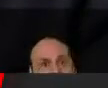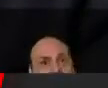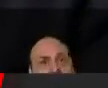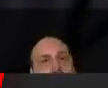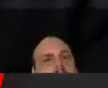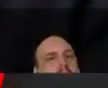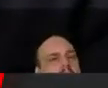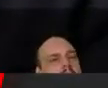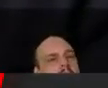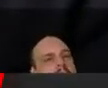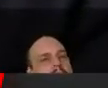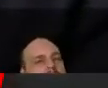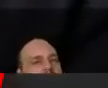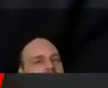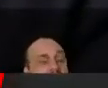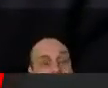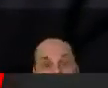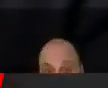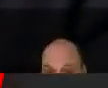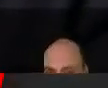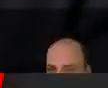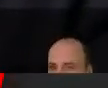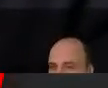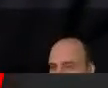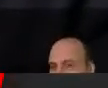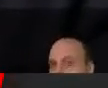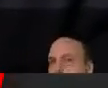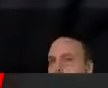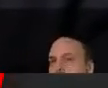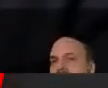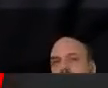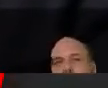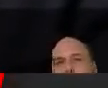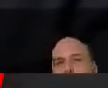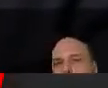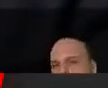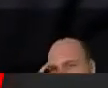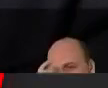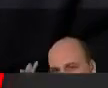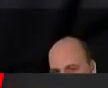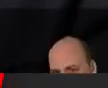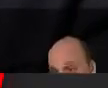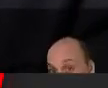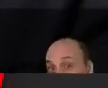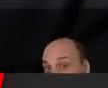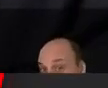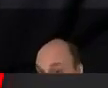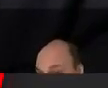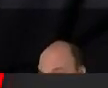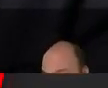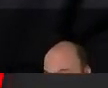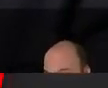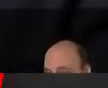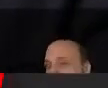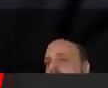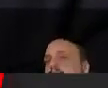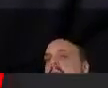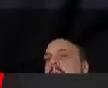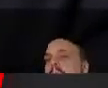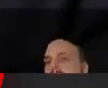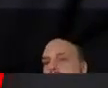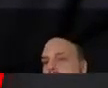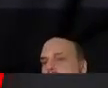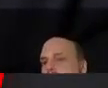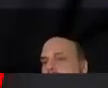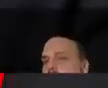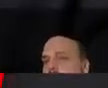mafias que hoy son sus amigos barrio nuevo esa serie de mafias son las que impiden que el país crezca y yo tengo